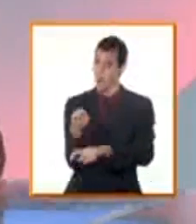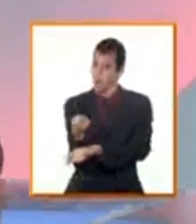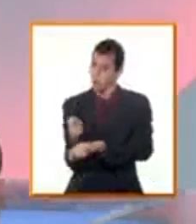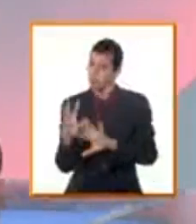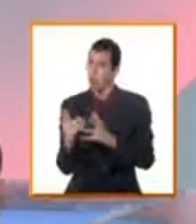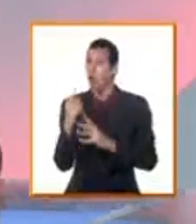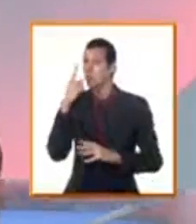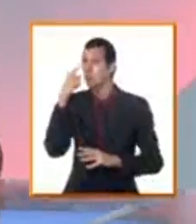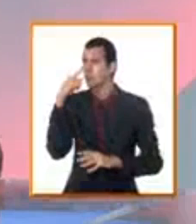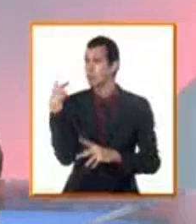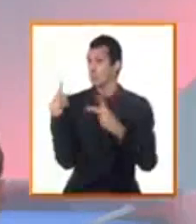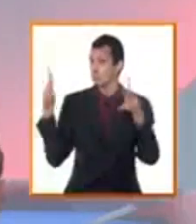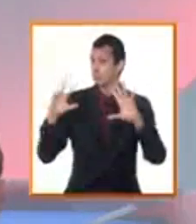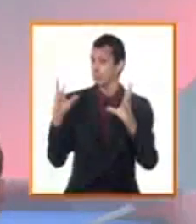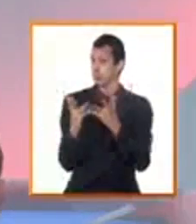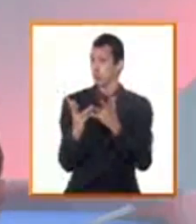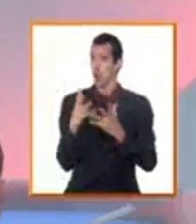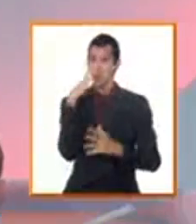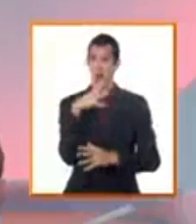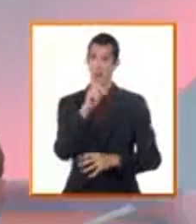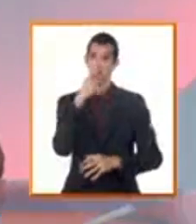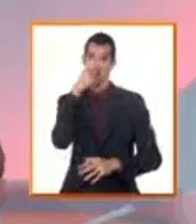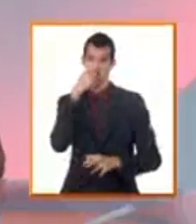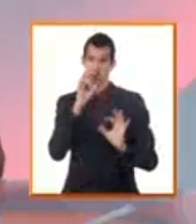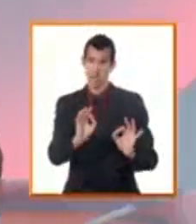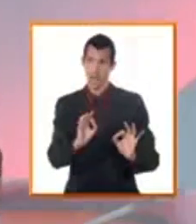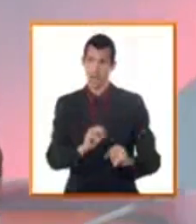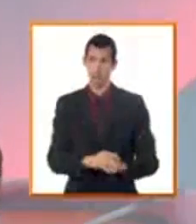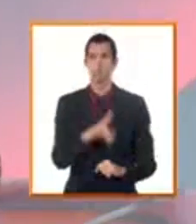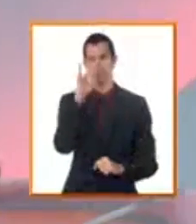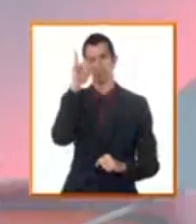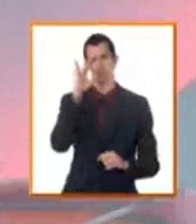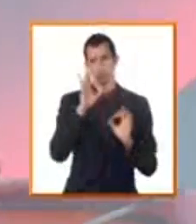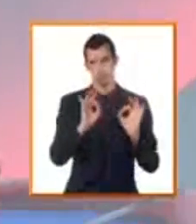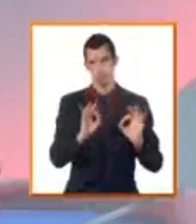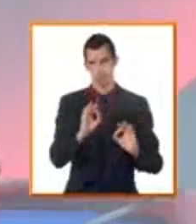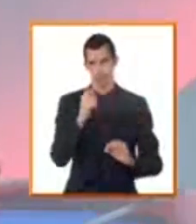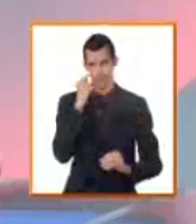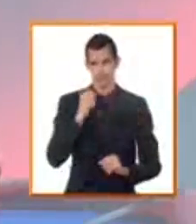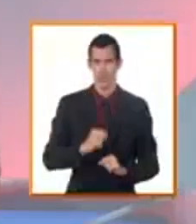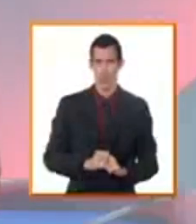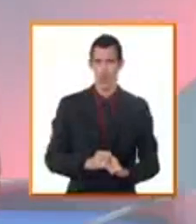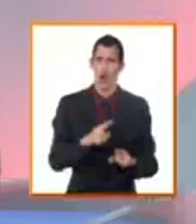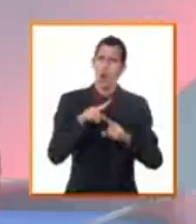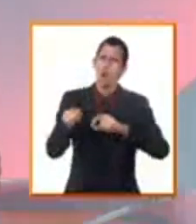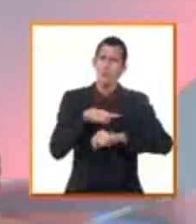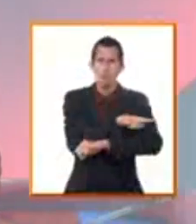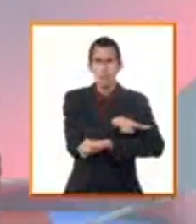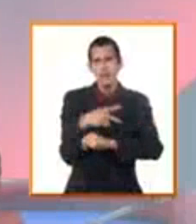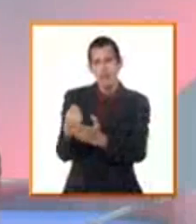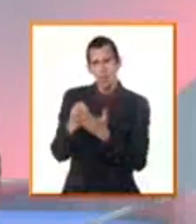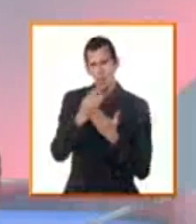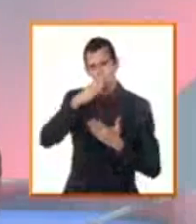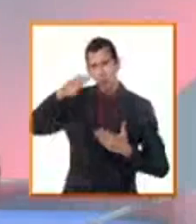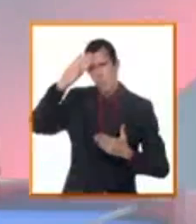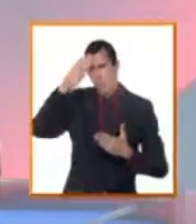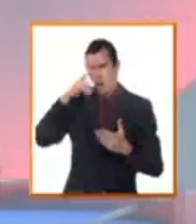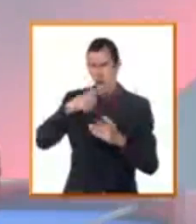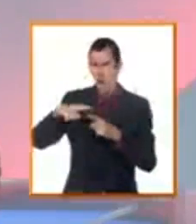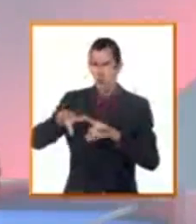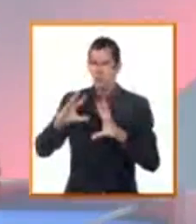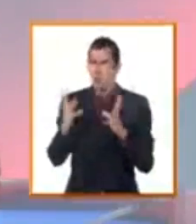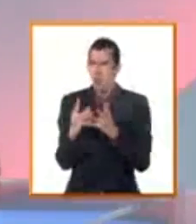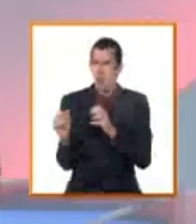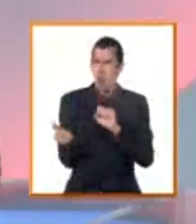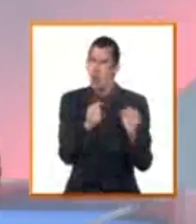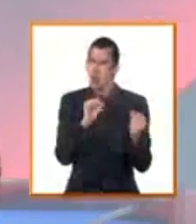este enfrentamiento, evidentemente la cooperación internacional tiene un peso. Nosotros hemos potenciado todo el trabajo con la Organización Mundial de Aduanas, el